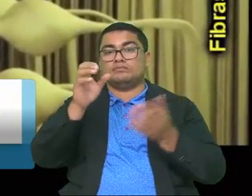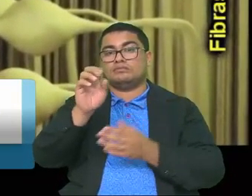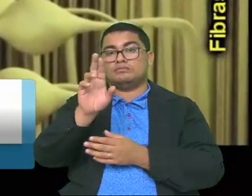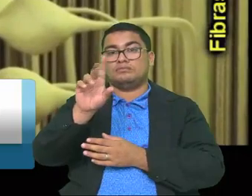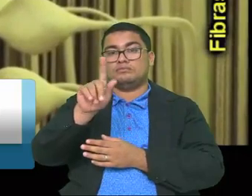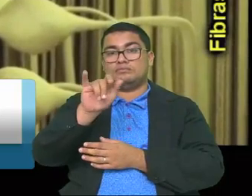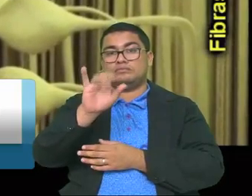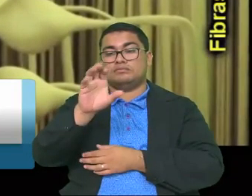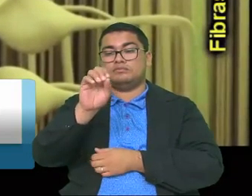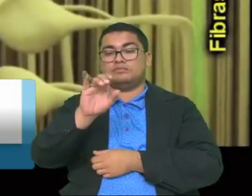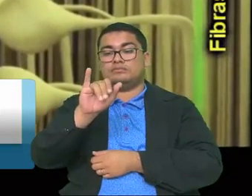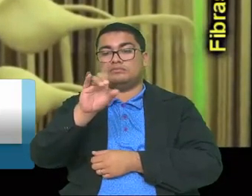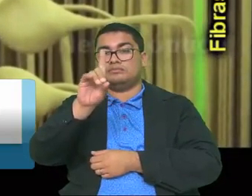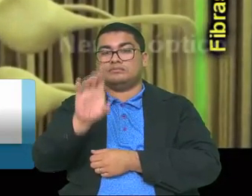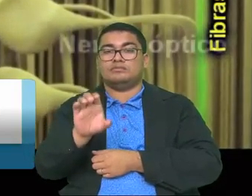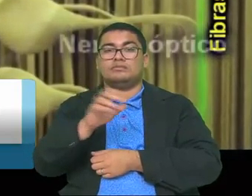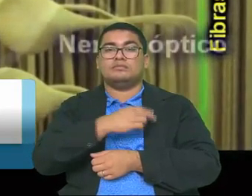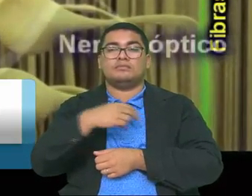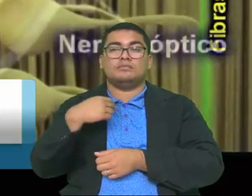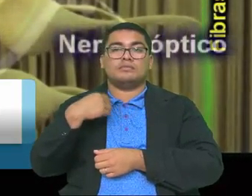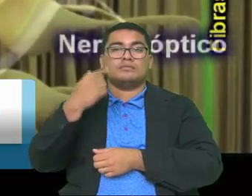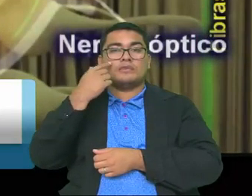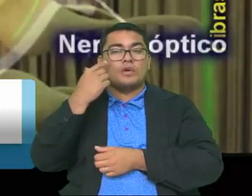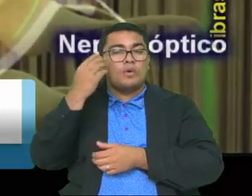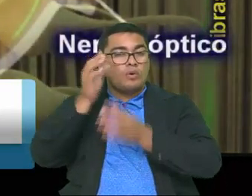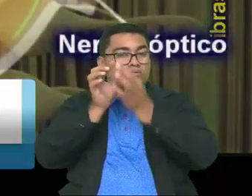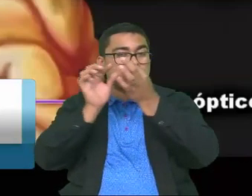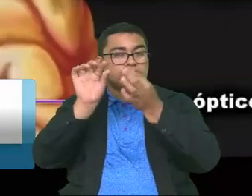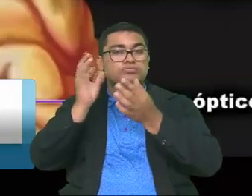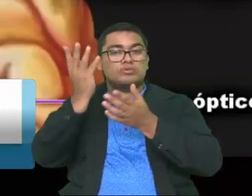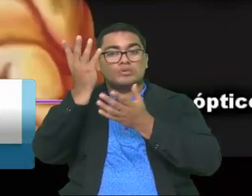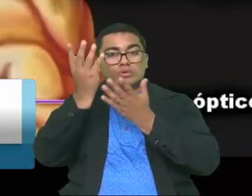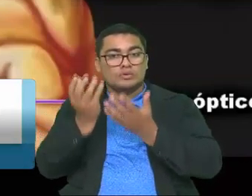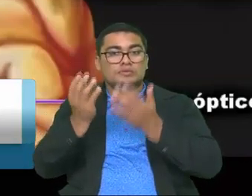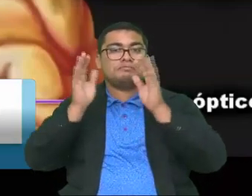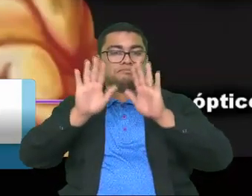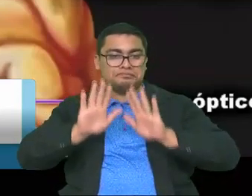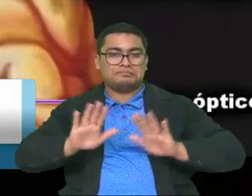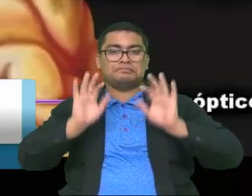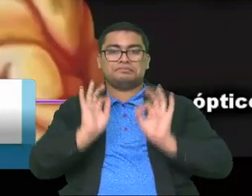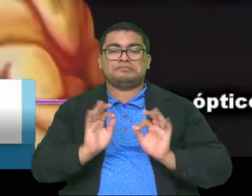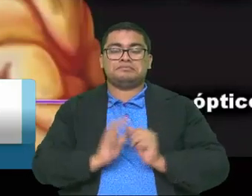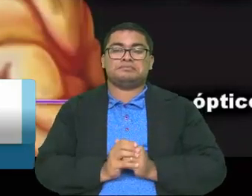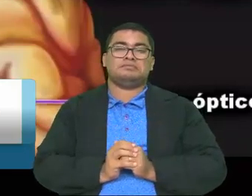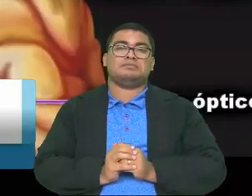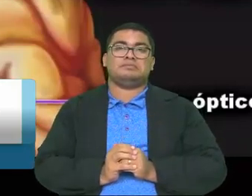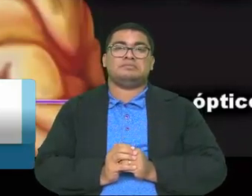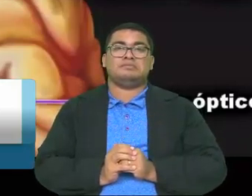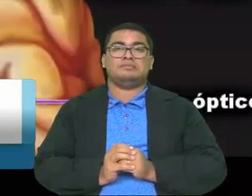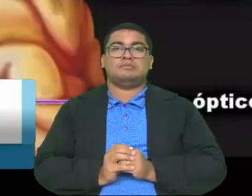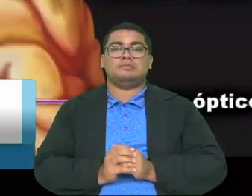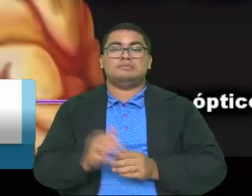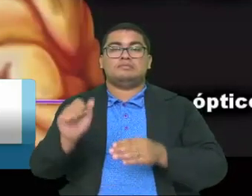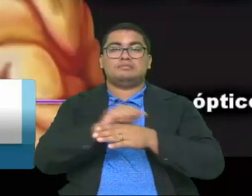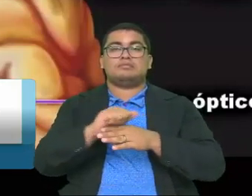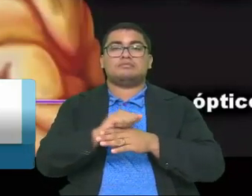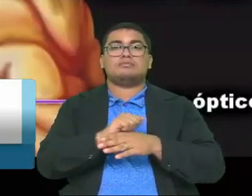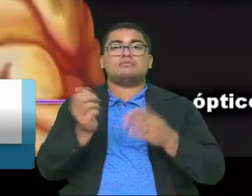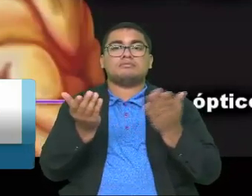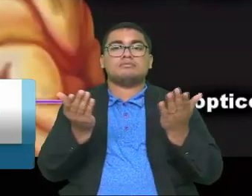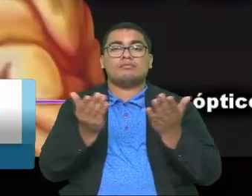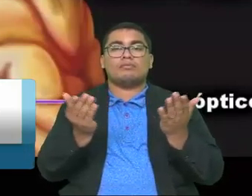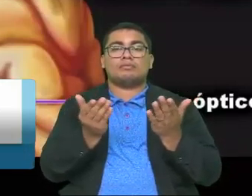causa. Idiopática. Pero generalmente en la historia, ¿verdad?, en lo que es la experiencia de este tipo de patología,